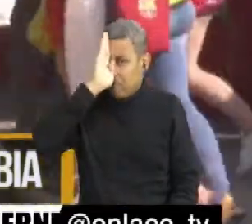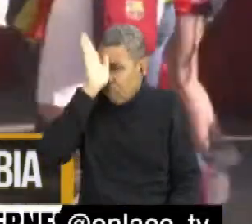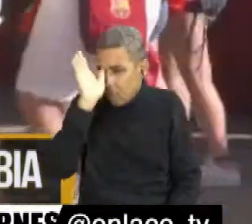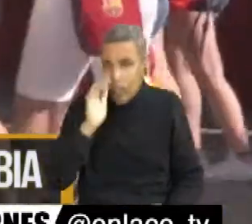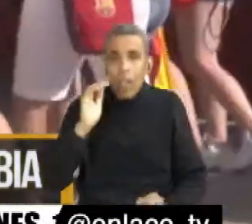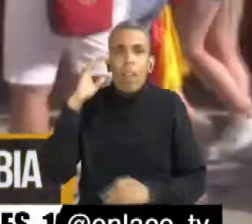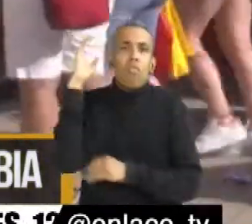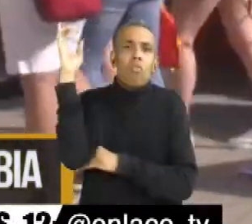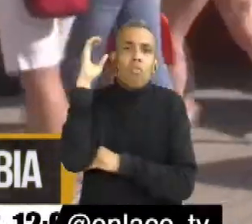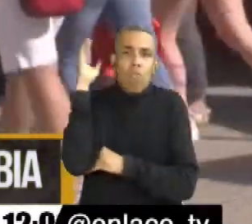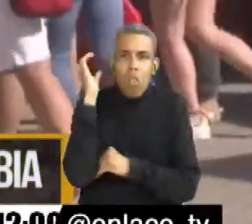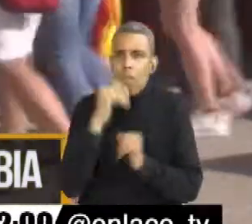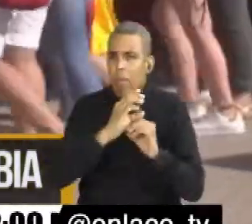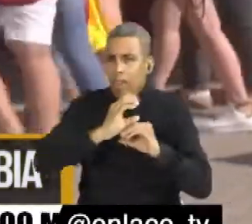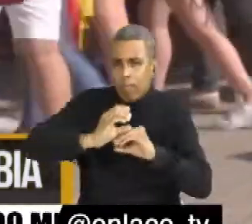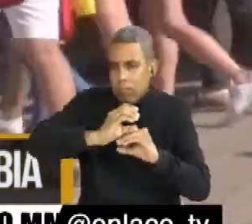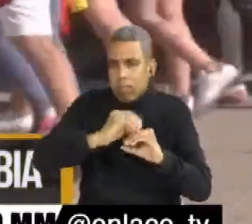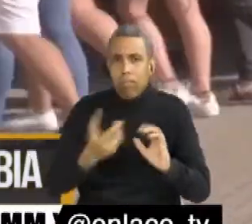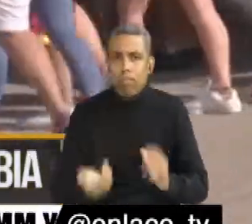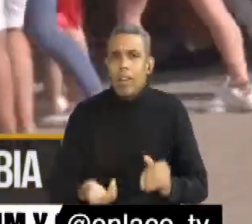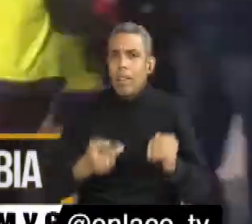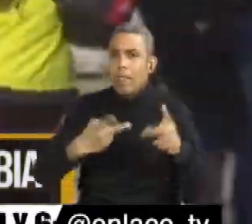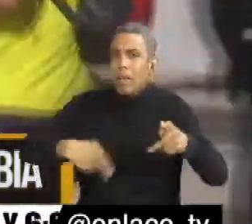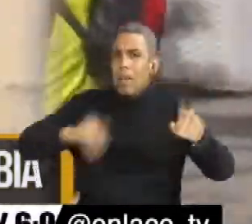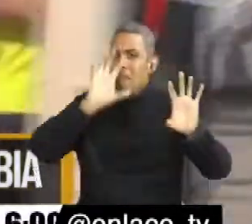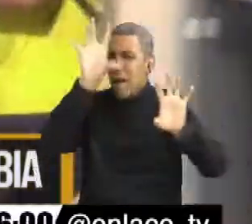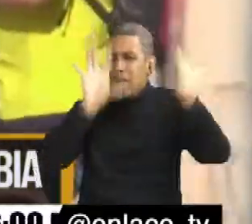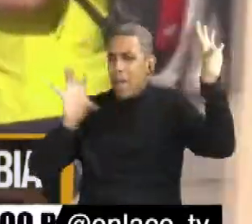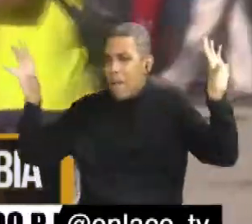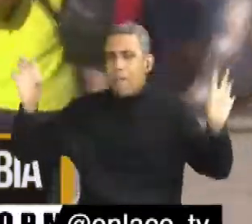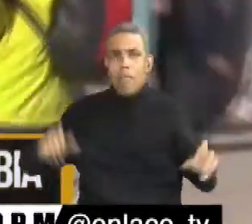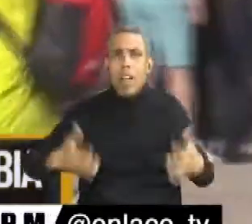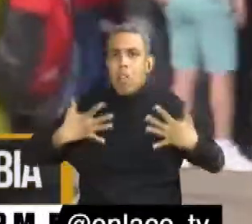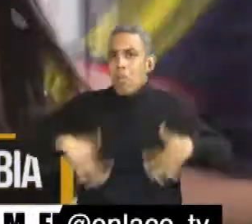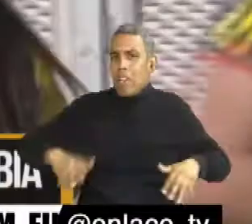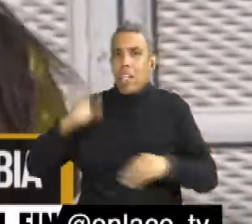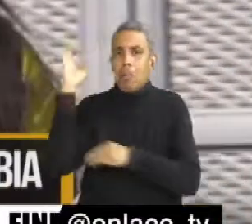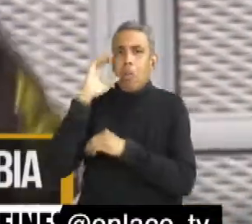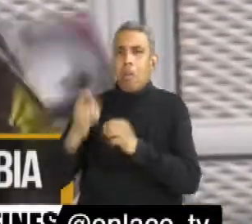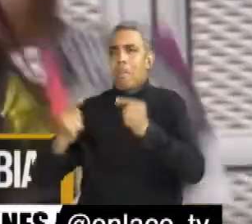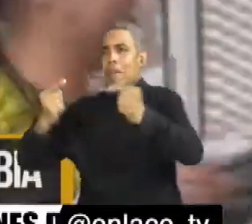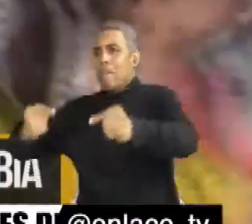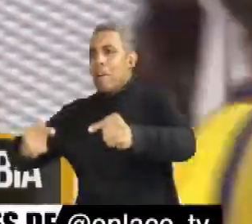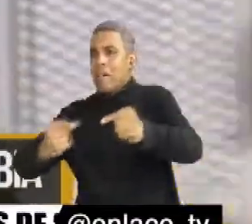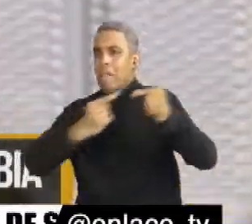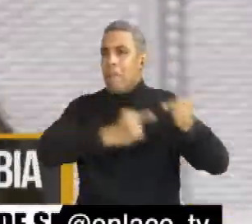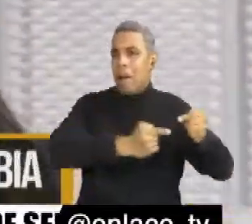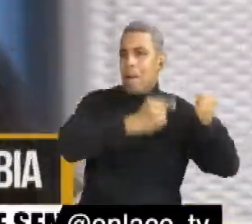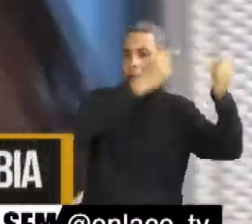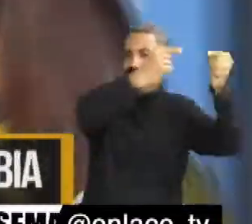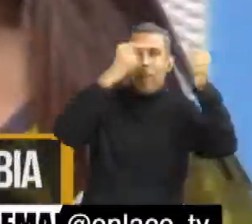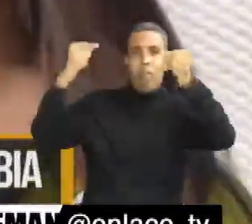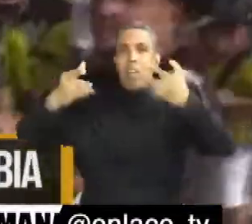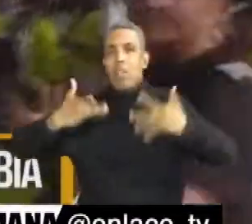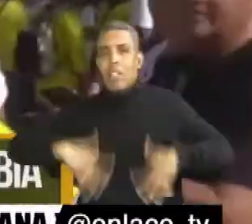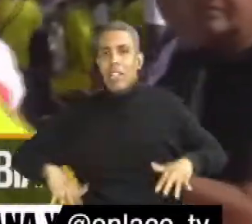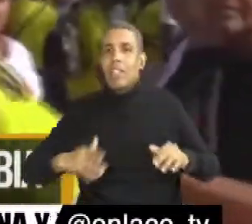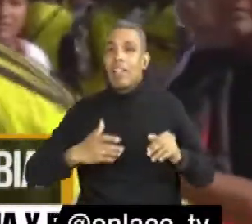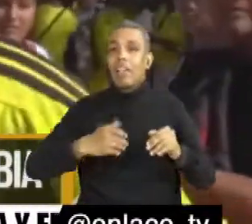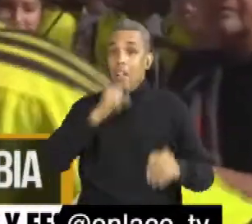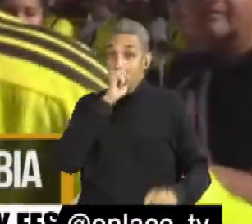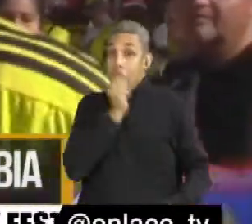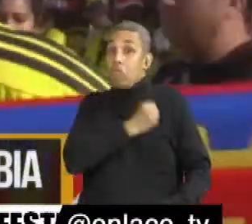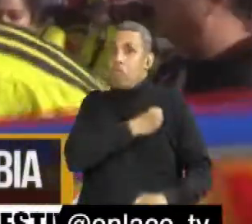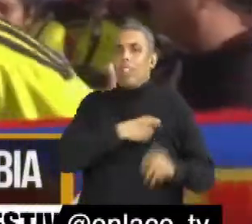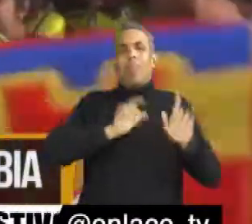sienta como local. Miles de colombianos llegaron al Alfonso Pérez de Getafe para acompañar la tricolor frente a Camerún. En todas